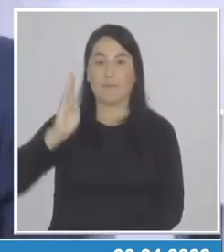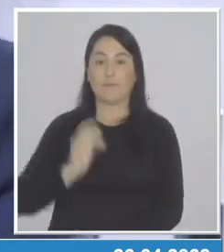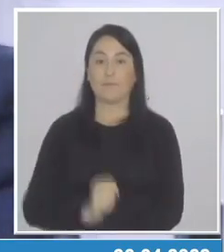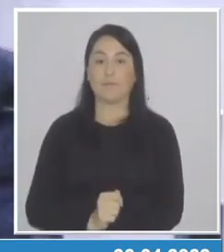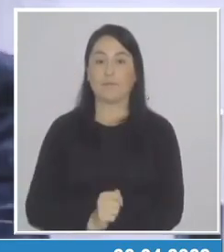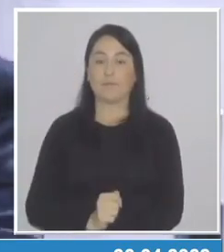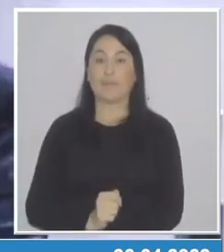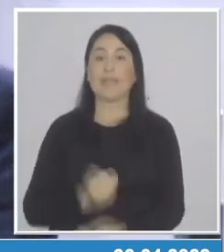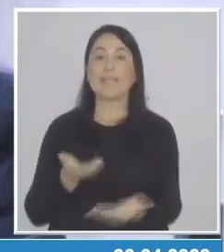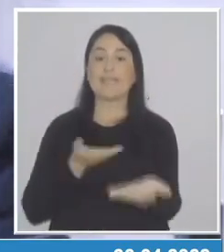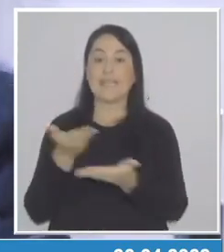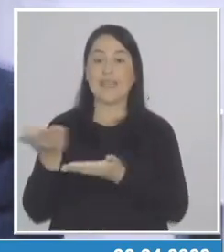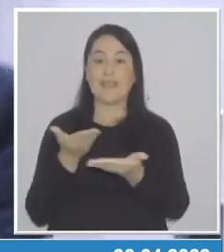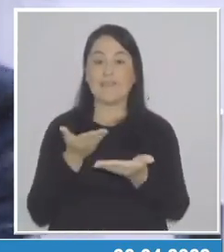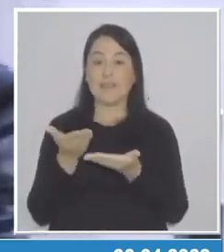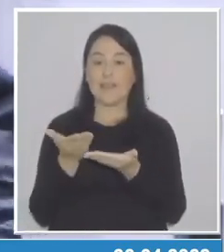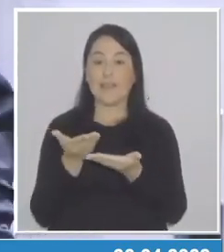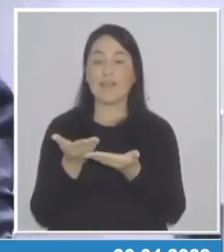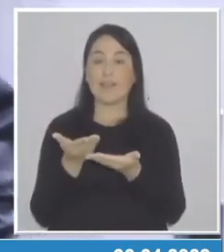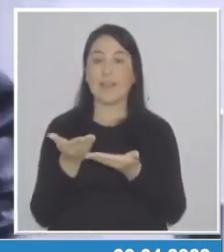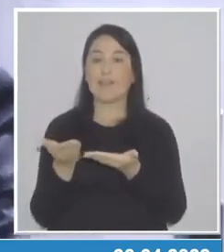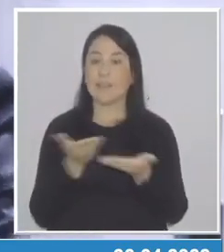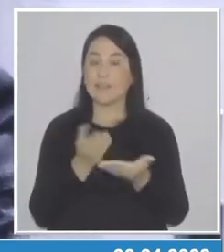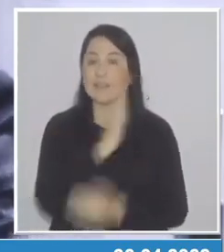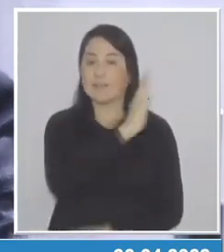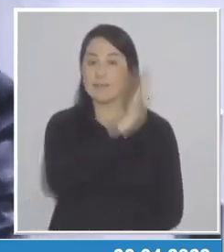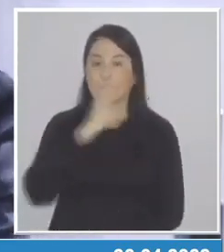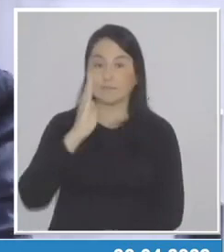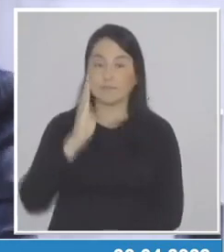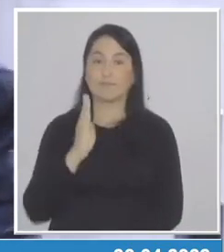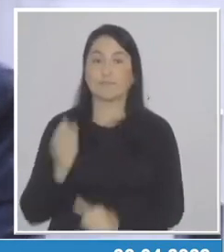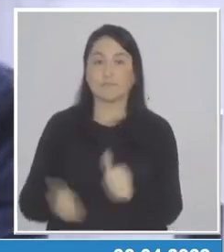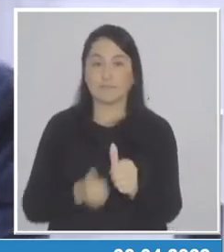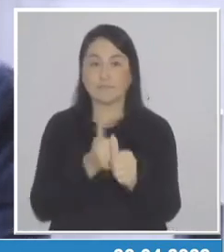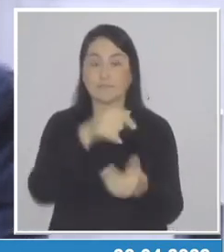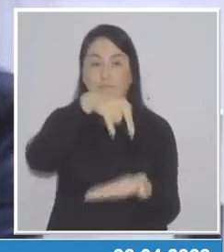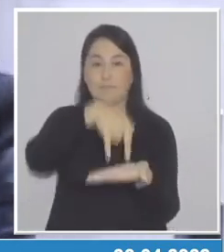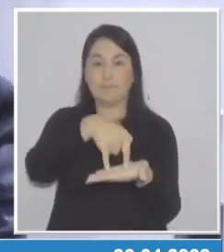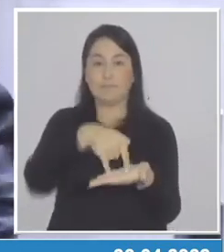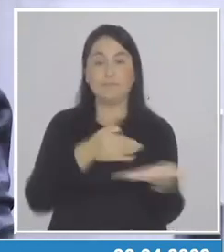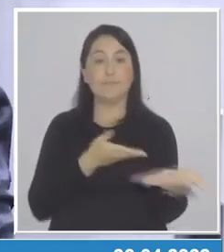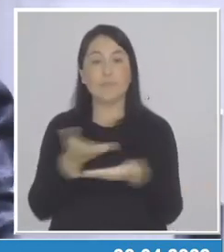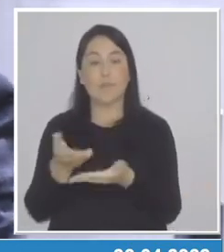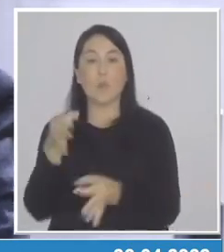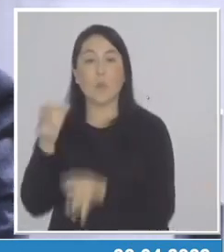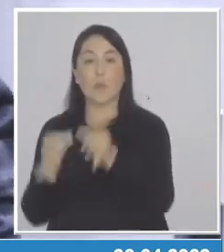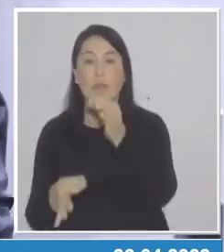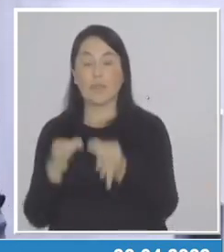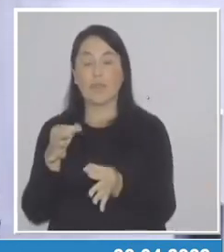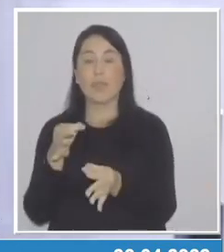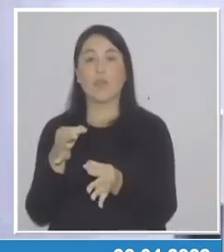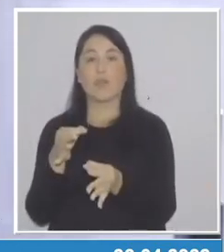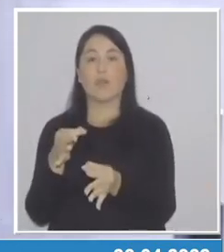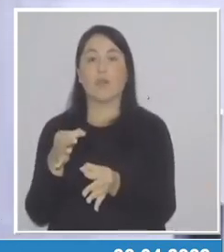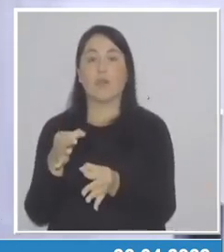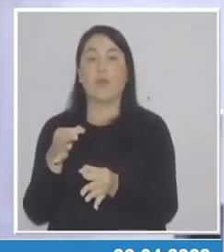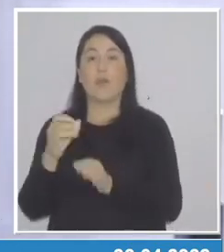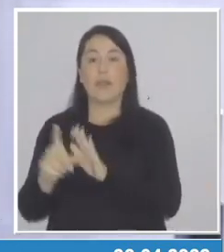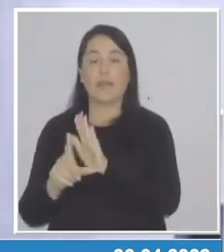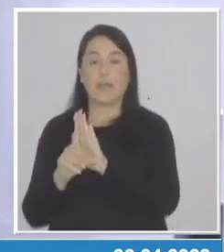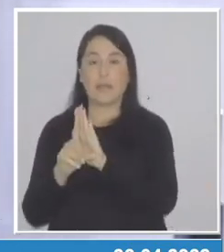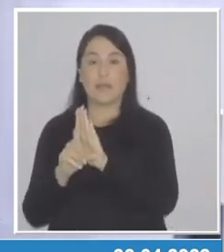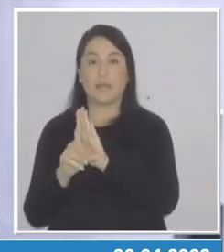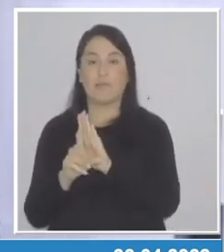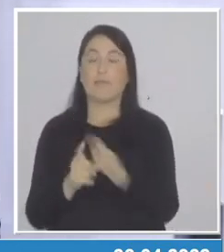servicios bibliotecológicos, asesorías parlamentarias y servicios jurídicos legislativos, funcionan de un modo